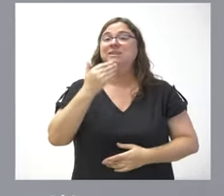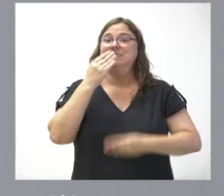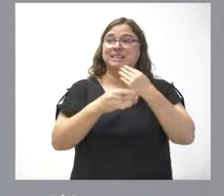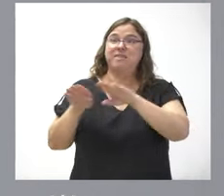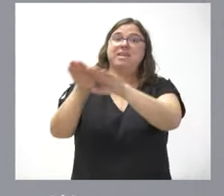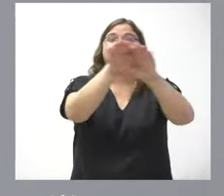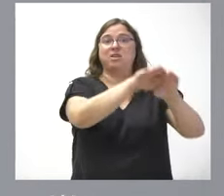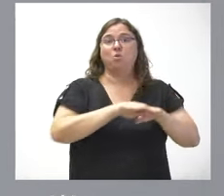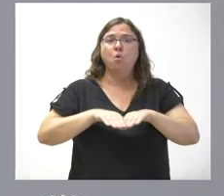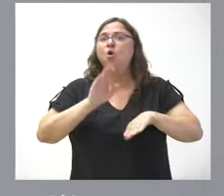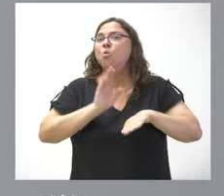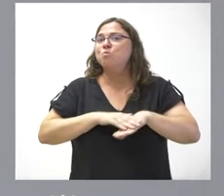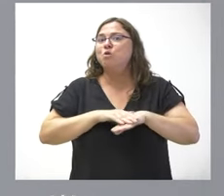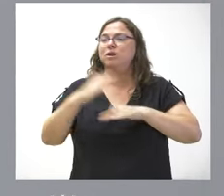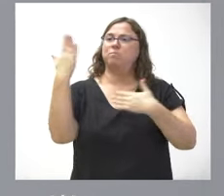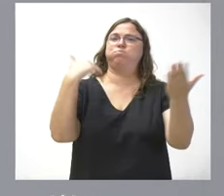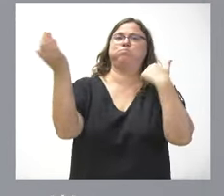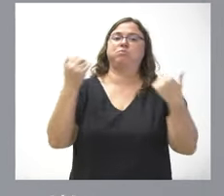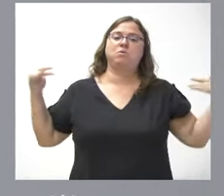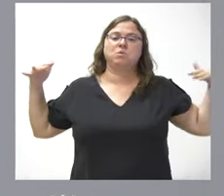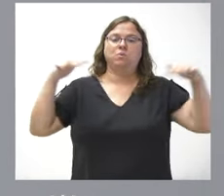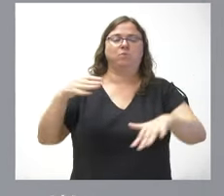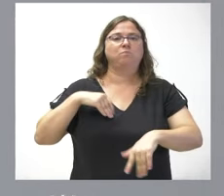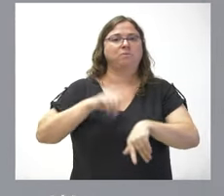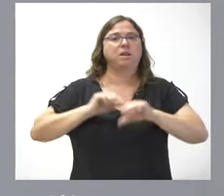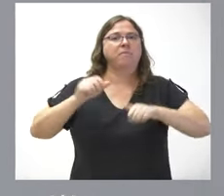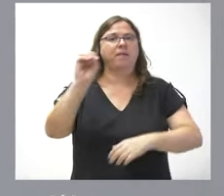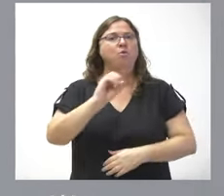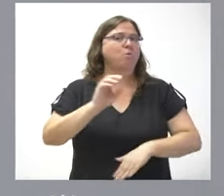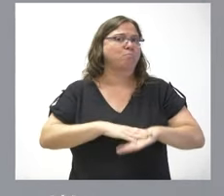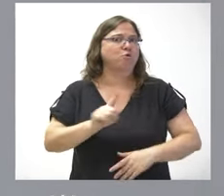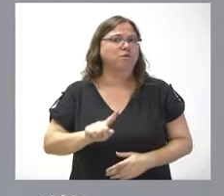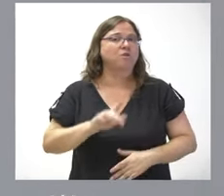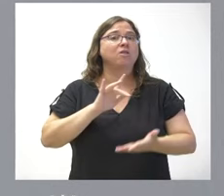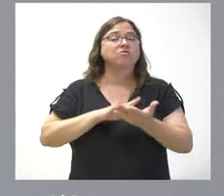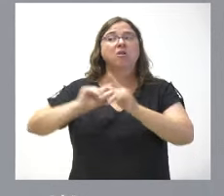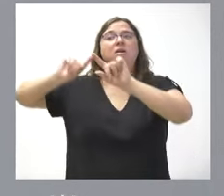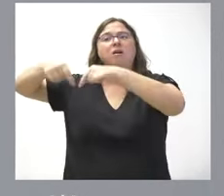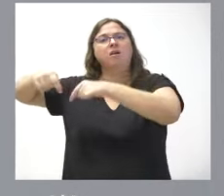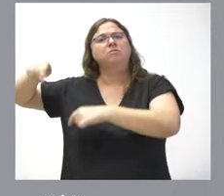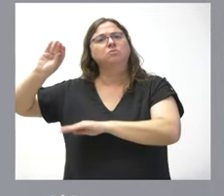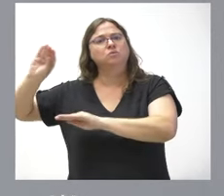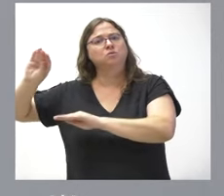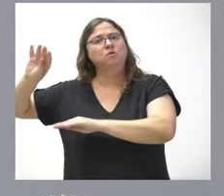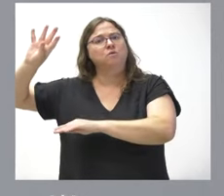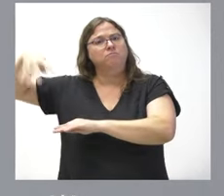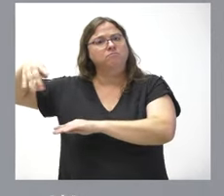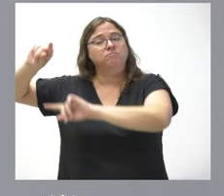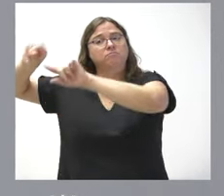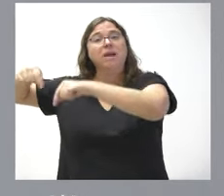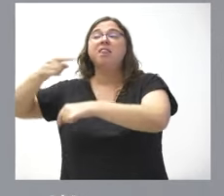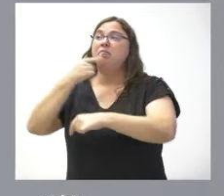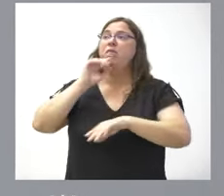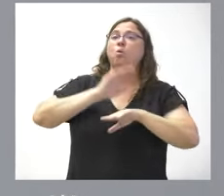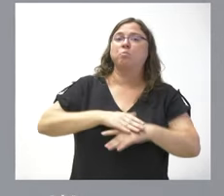igualdad Por qué no nos convocan a todos a la vez y partimos de cero Por qué existe un acuerdo firmado que el gobierno dice que lo va a